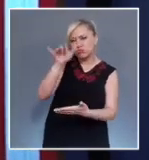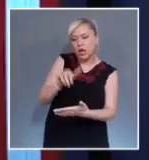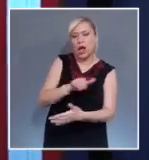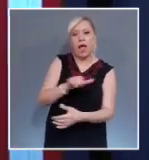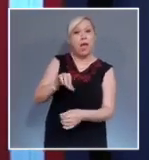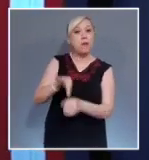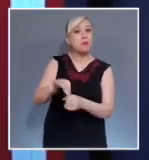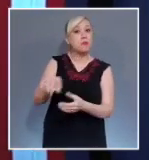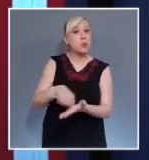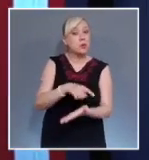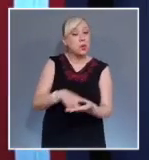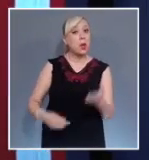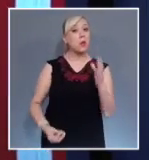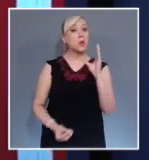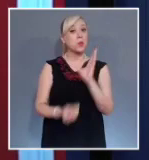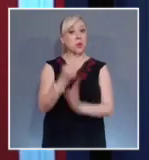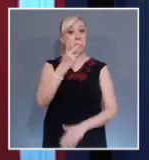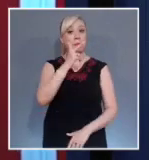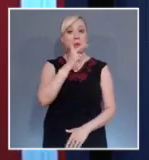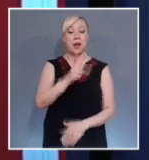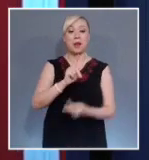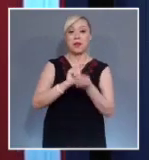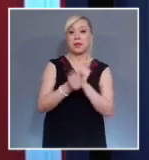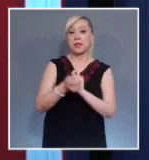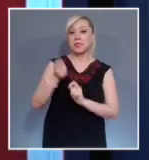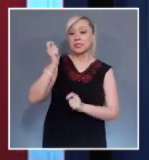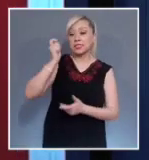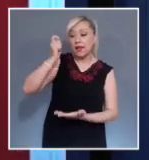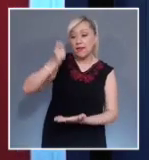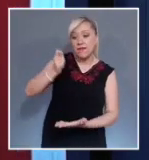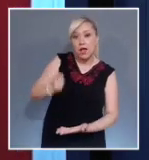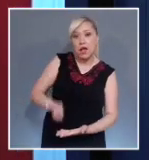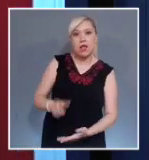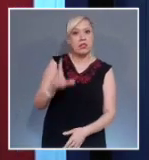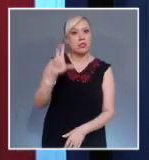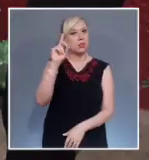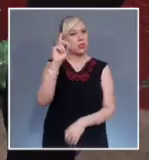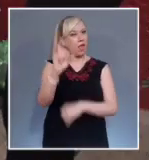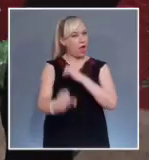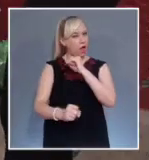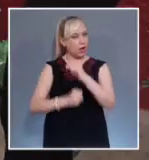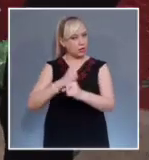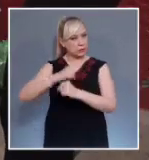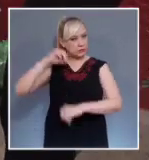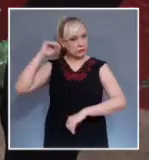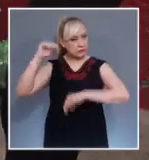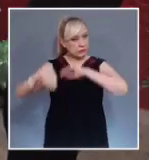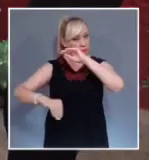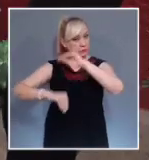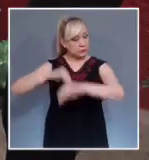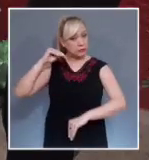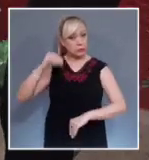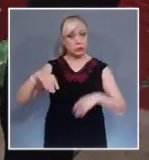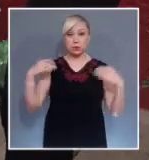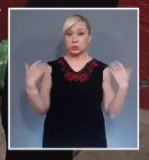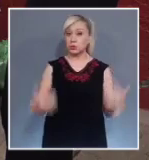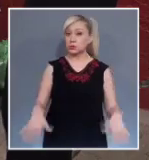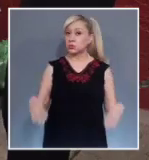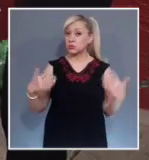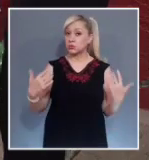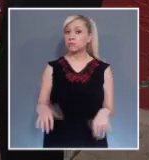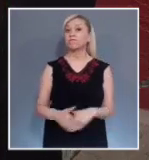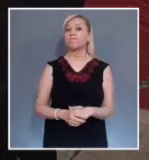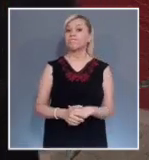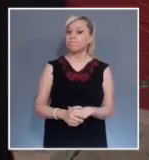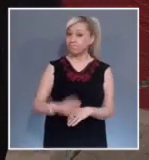glosario que se ha construido a lo largo de 30 años lo que ha ocurrido en los últimos 33